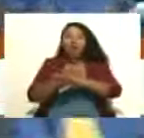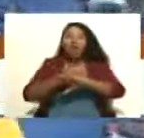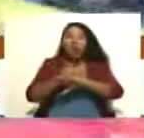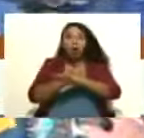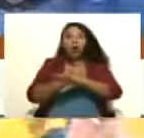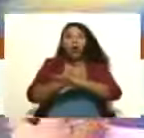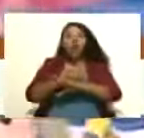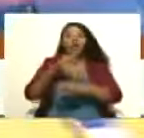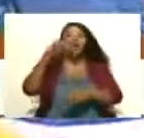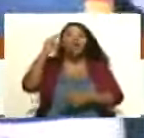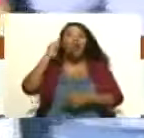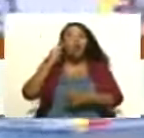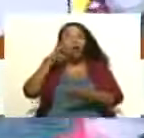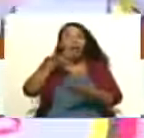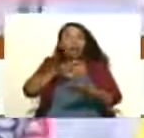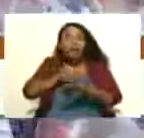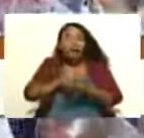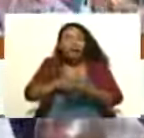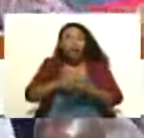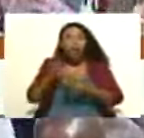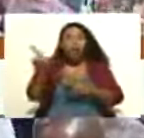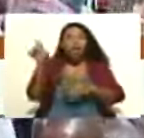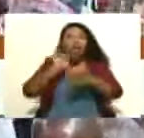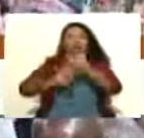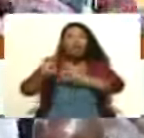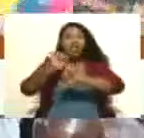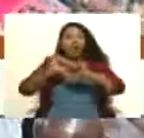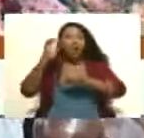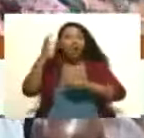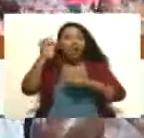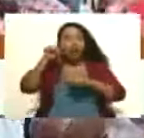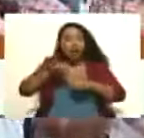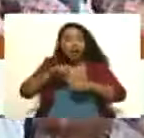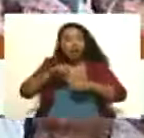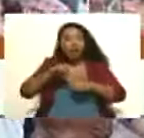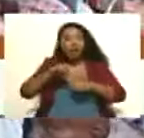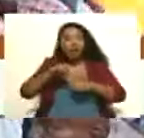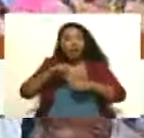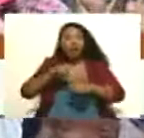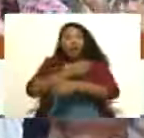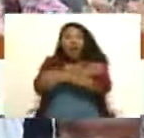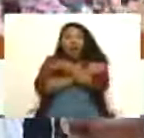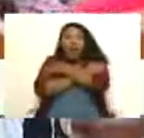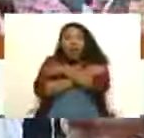mujeres bolivarenses. Fuerte abrazo, primera dama.